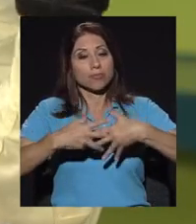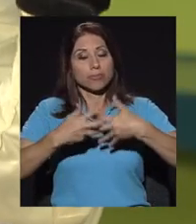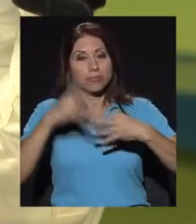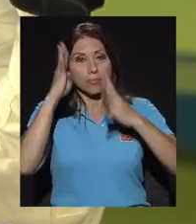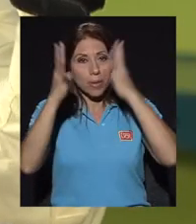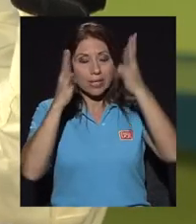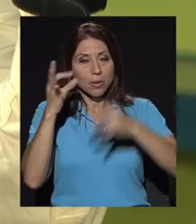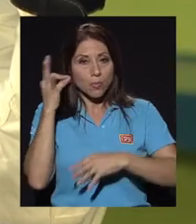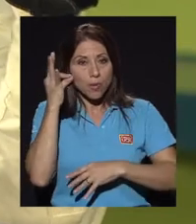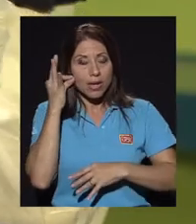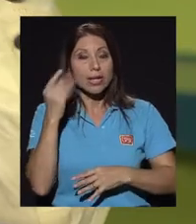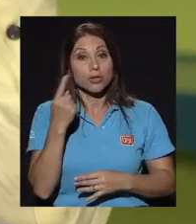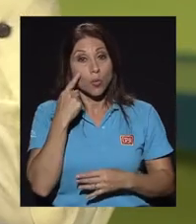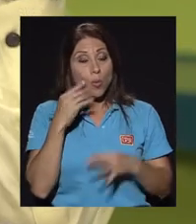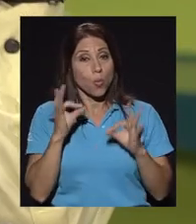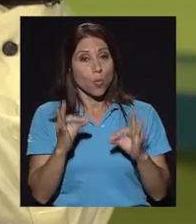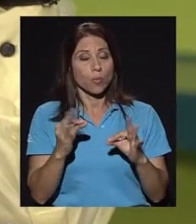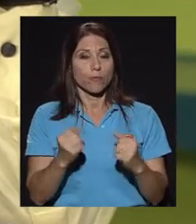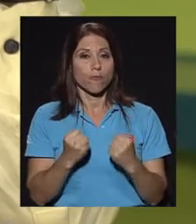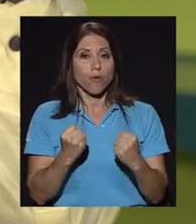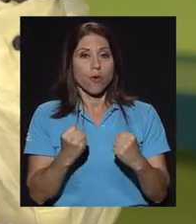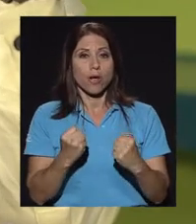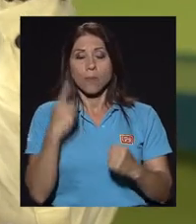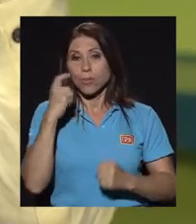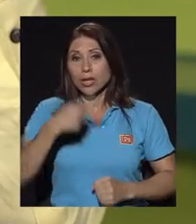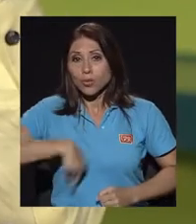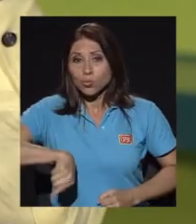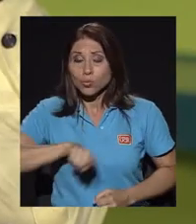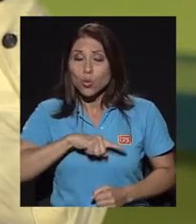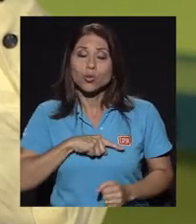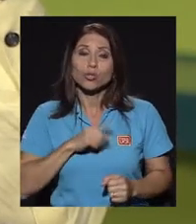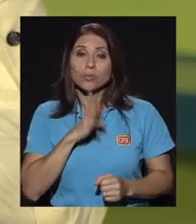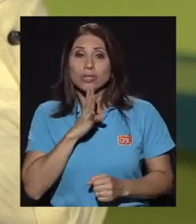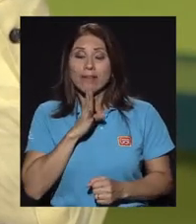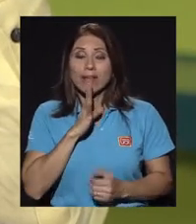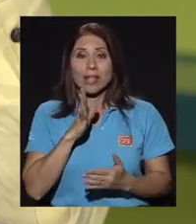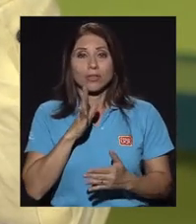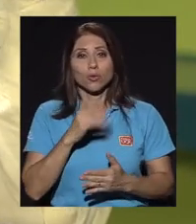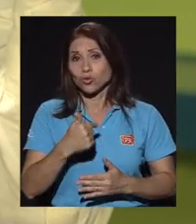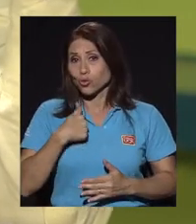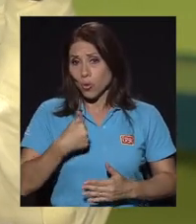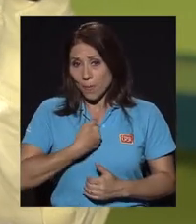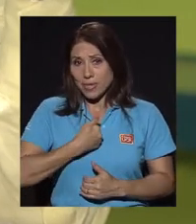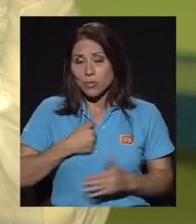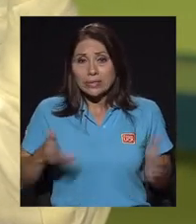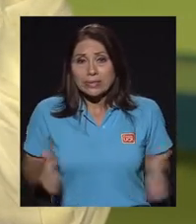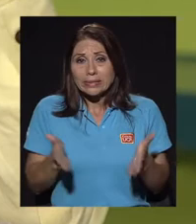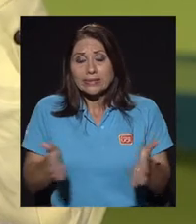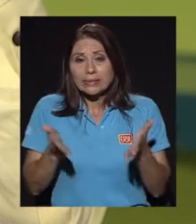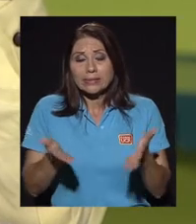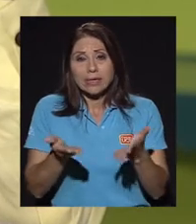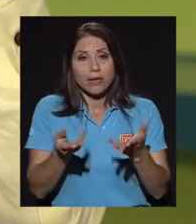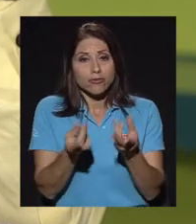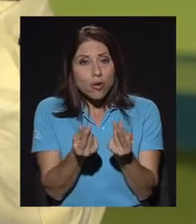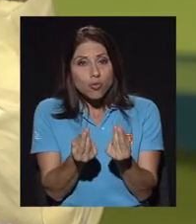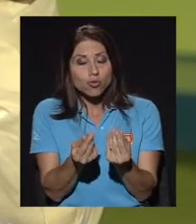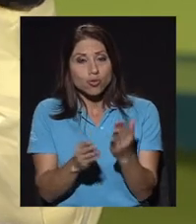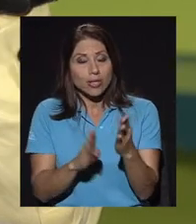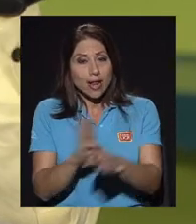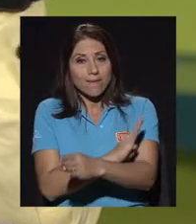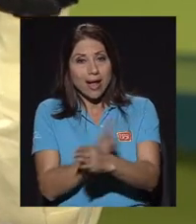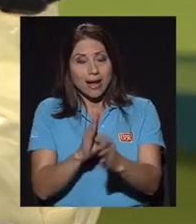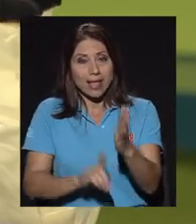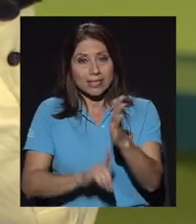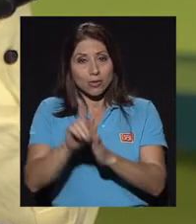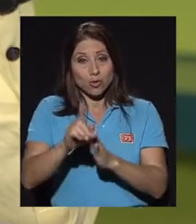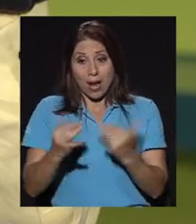Yo ahí le veo mucho potencial, porque nosotros hemos estado hablando, por ejemplo, y yo he sido uno de los que he insistido en los recursos de banca de desarrollo, que hoy en día en Cartago